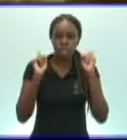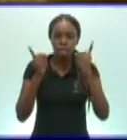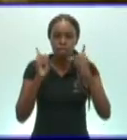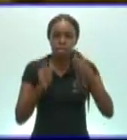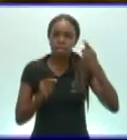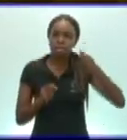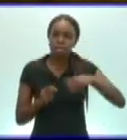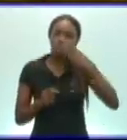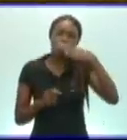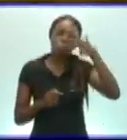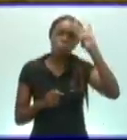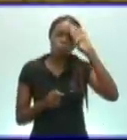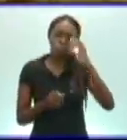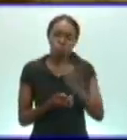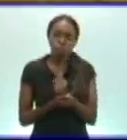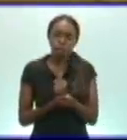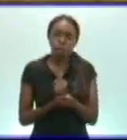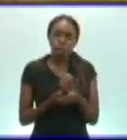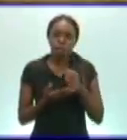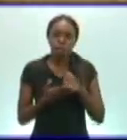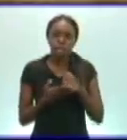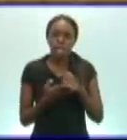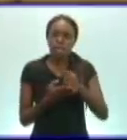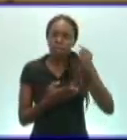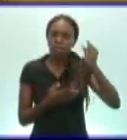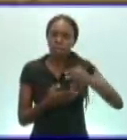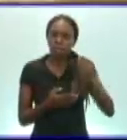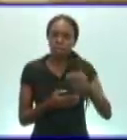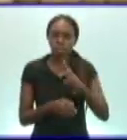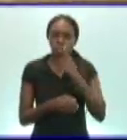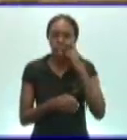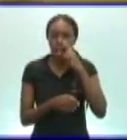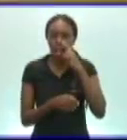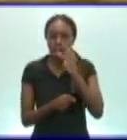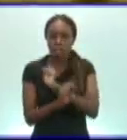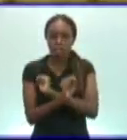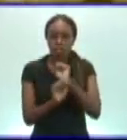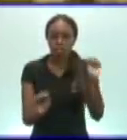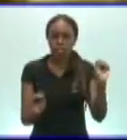los cubanos, va impulsando a los criollos hacia la acción libertaria.